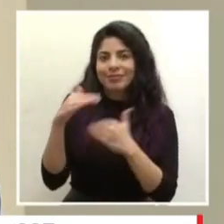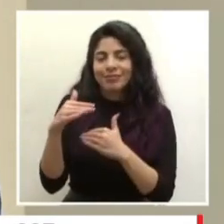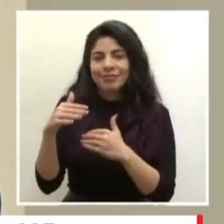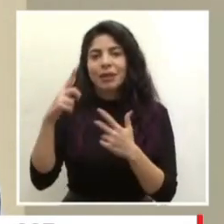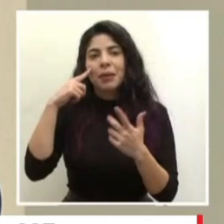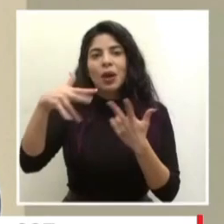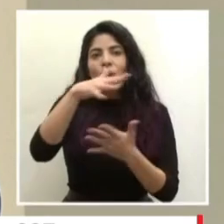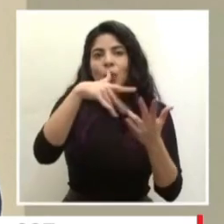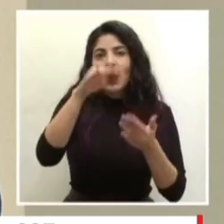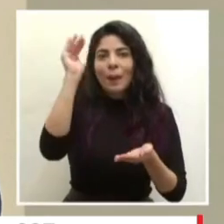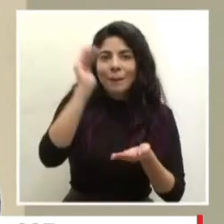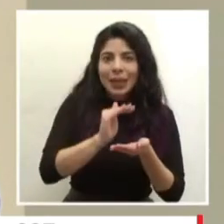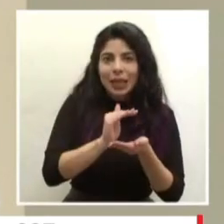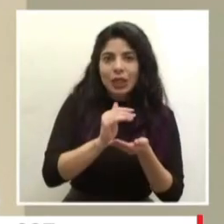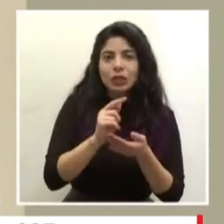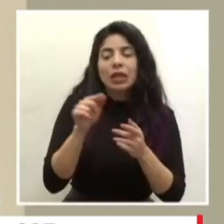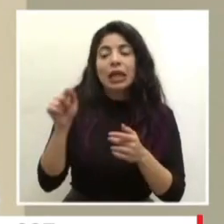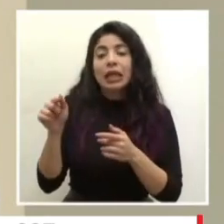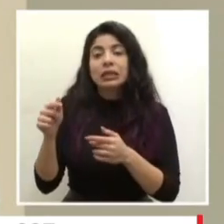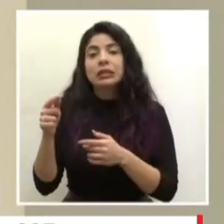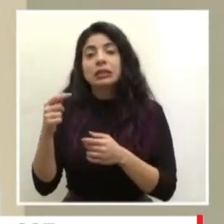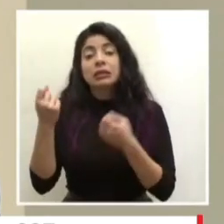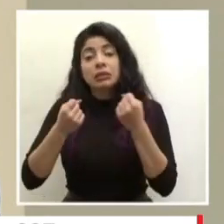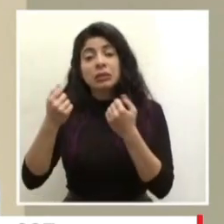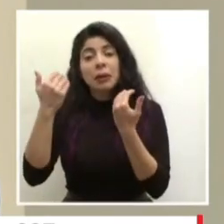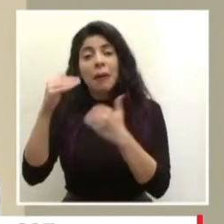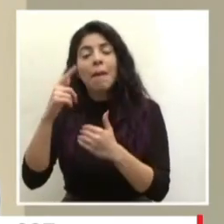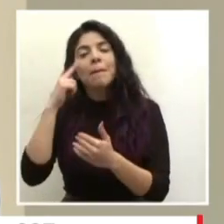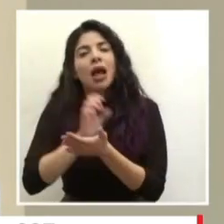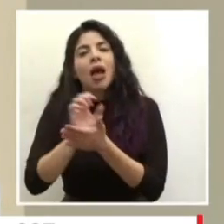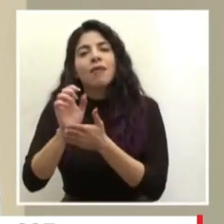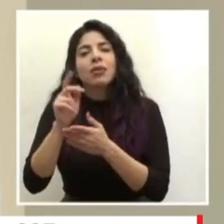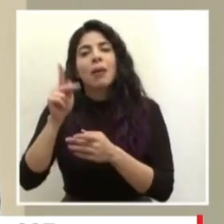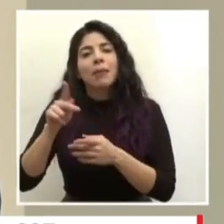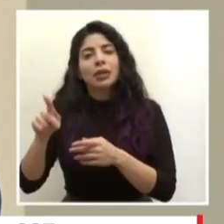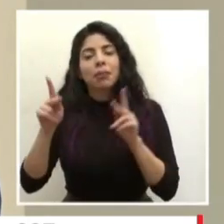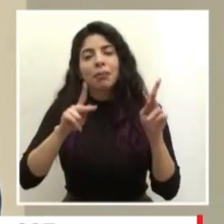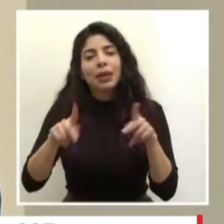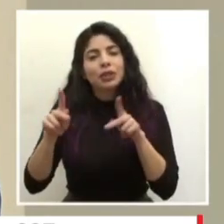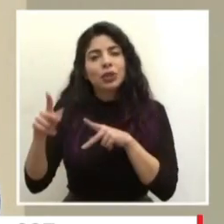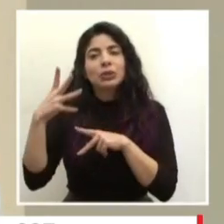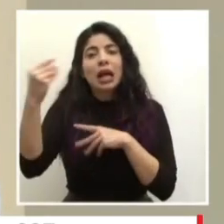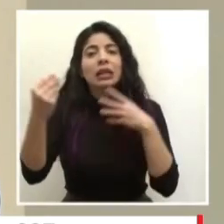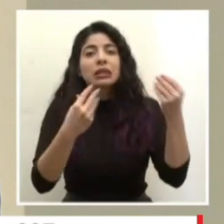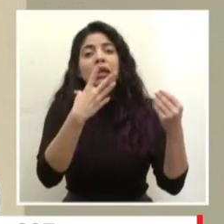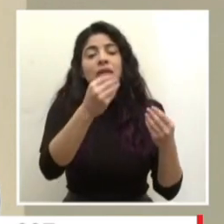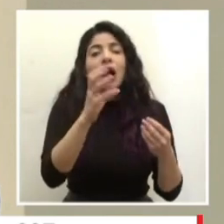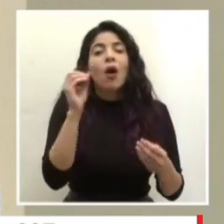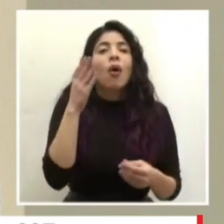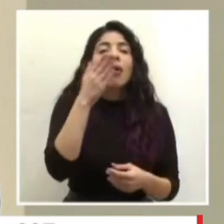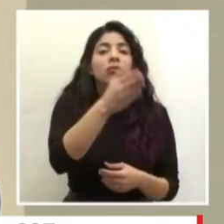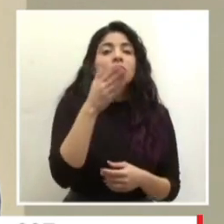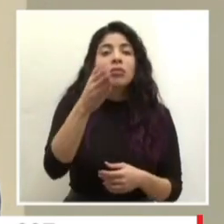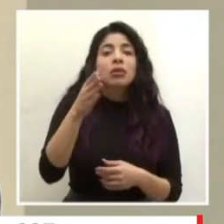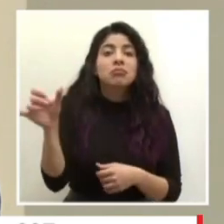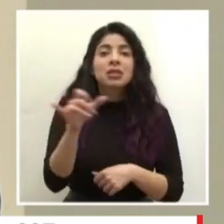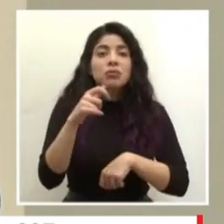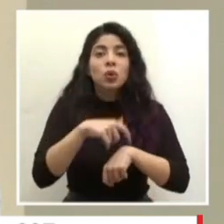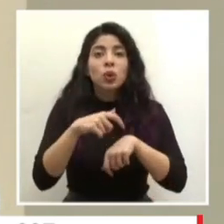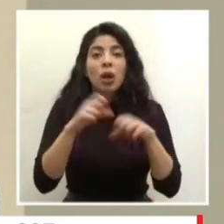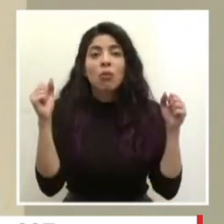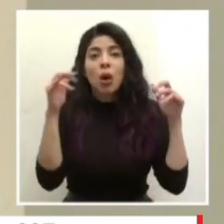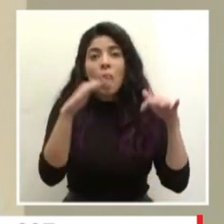de aforo. Así que es para sobre todo evitar conglomerados o que muchas personas vayan a un recinto de forma simultánea, así que